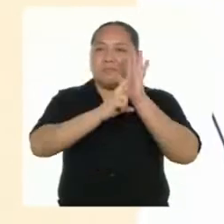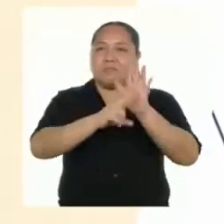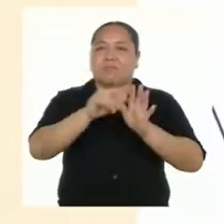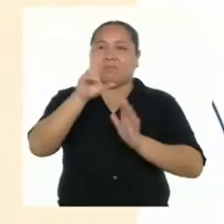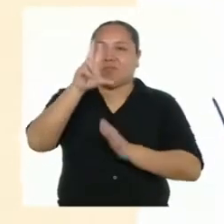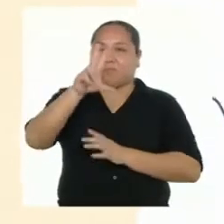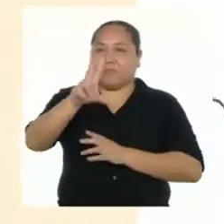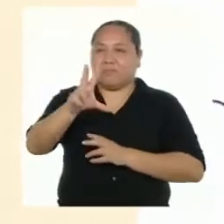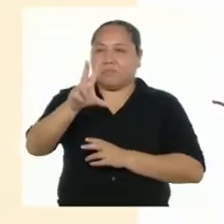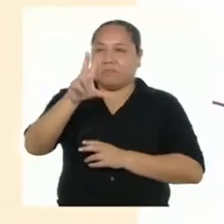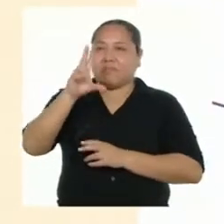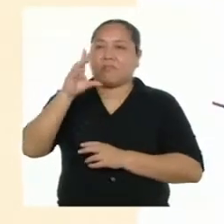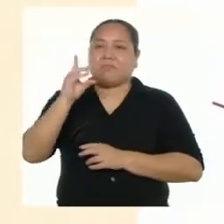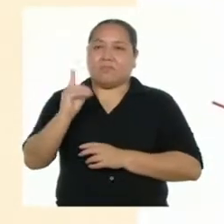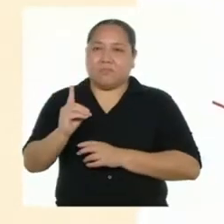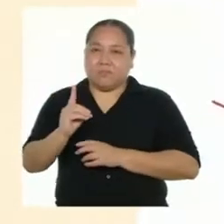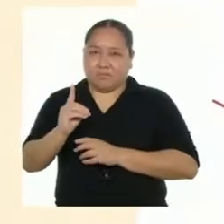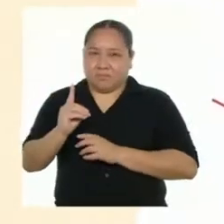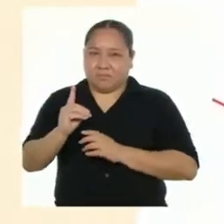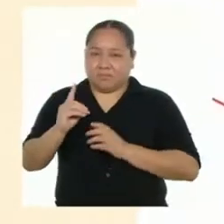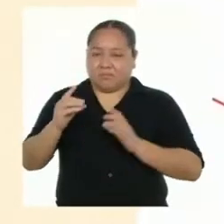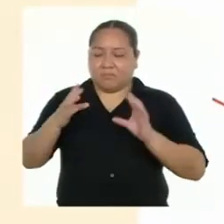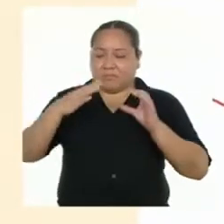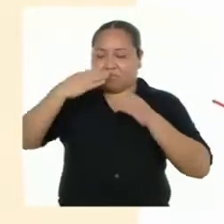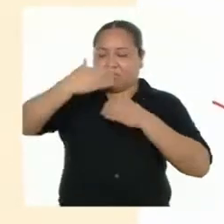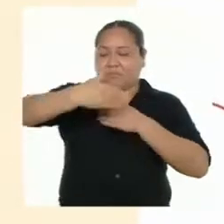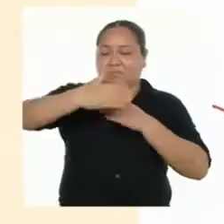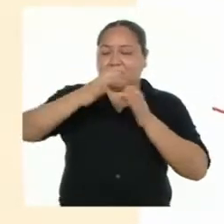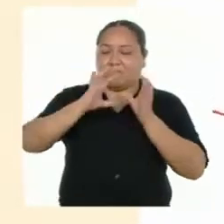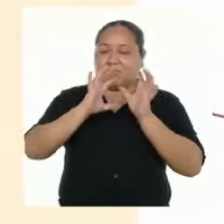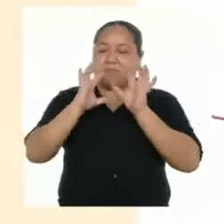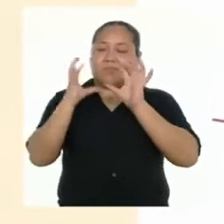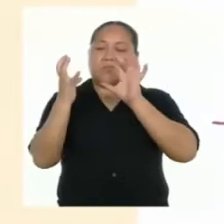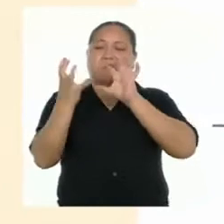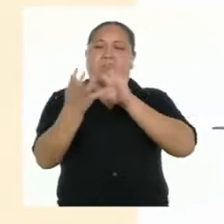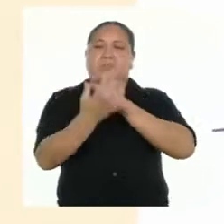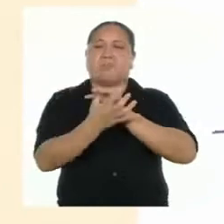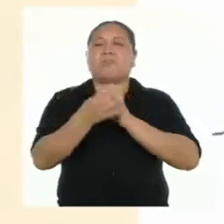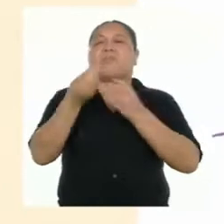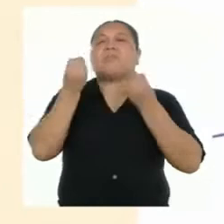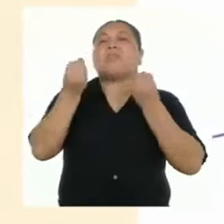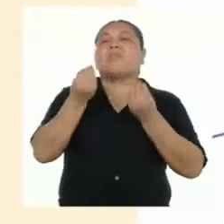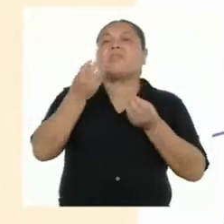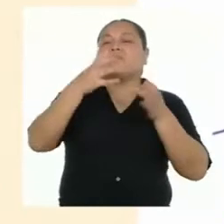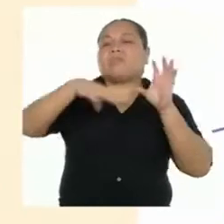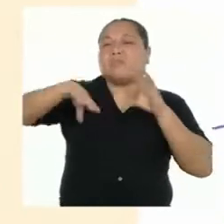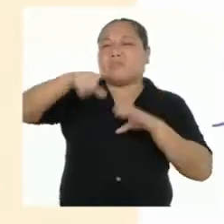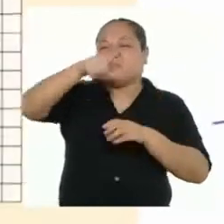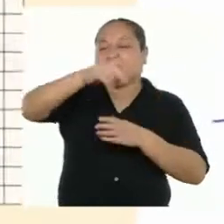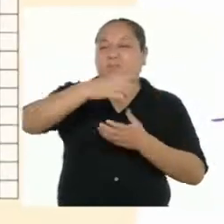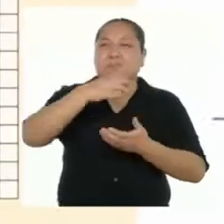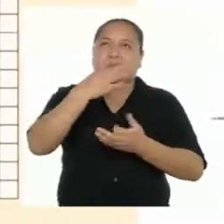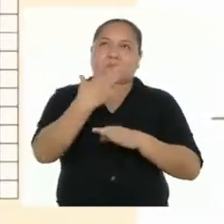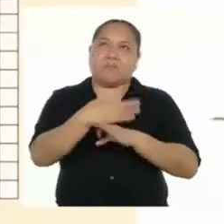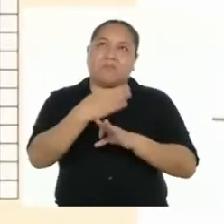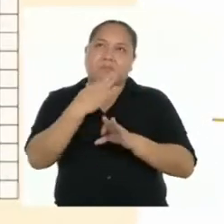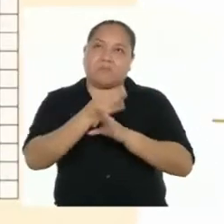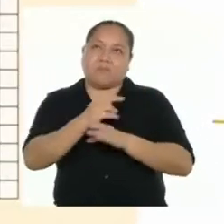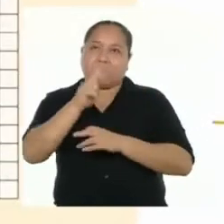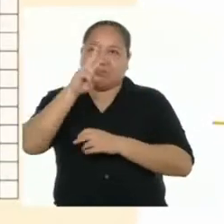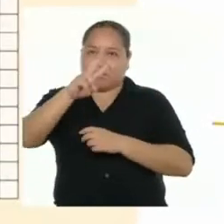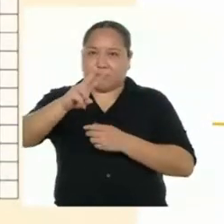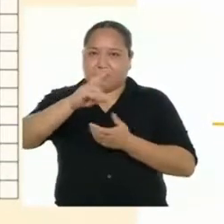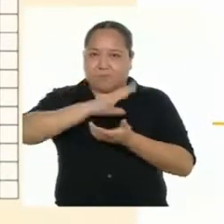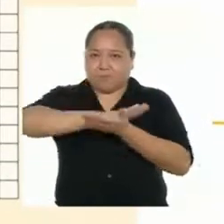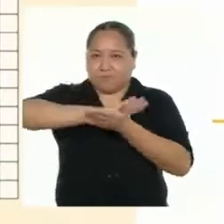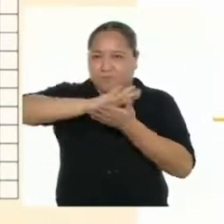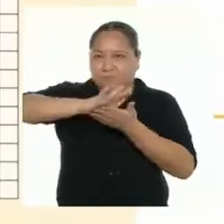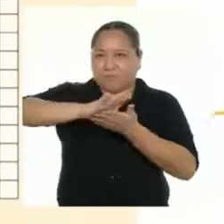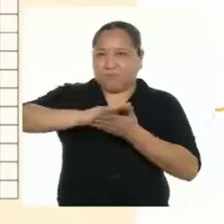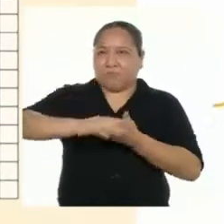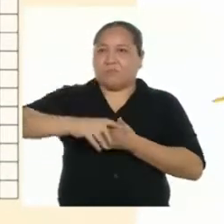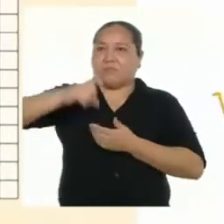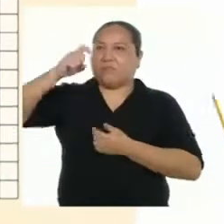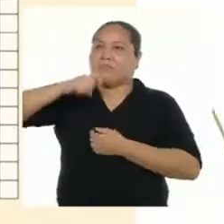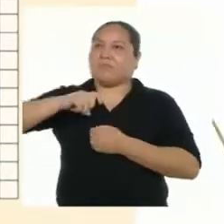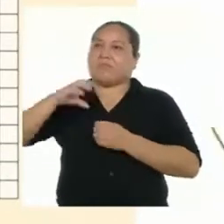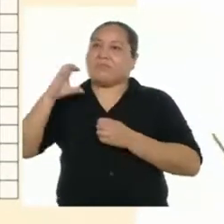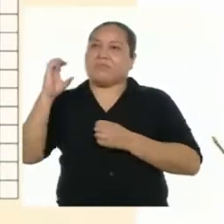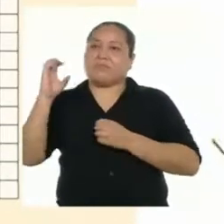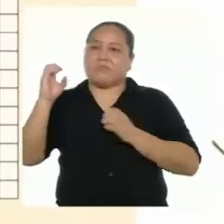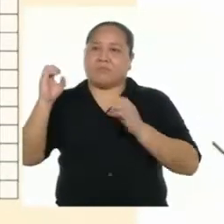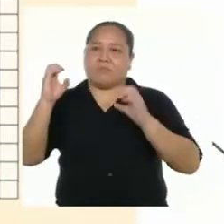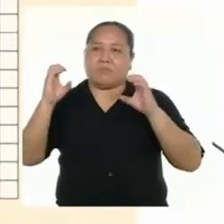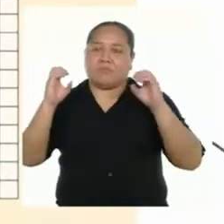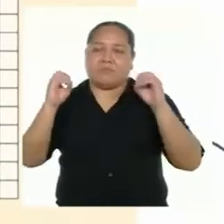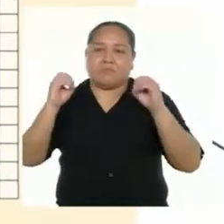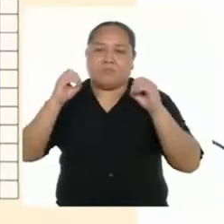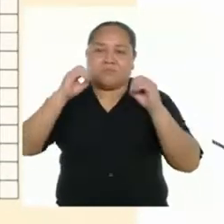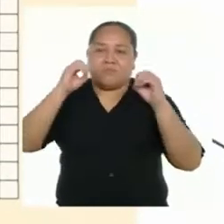representación tridimensional de nuestro objeto. ¿Cómo harías una versión bidimensional, Yanira? Vamos a intentarlo. Primero tendríamos que hacer un